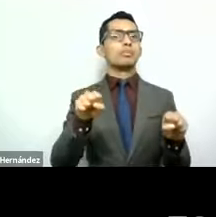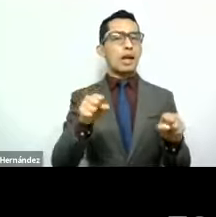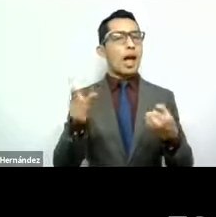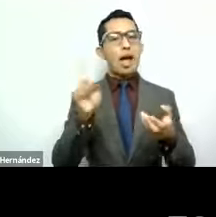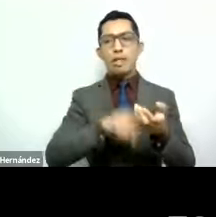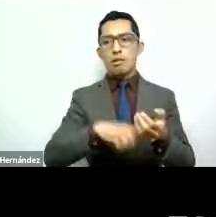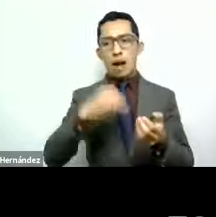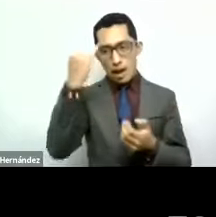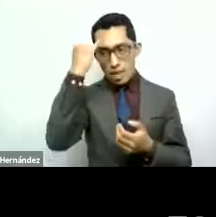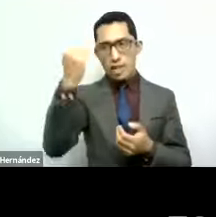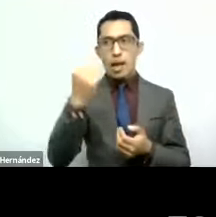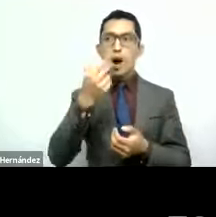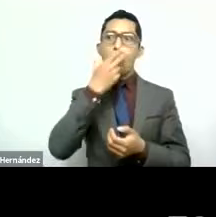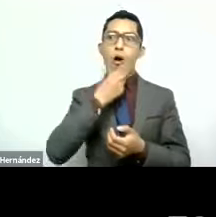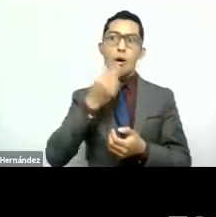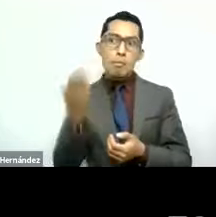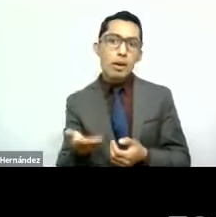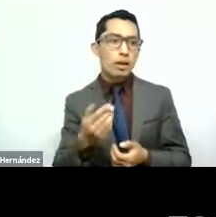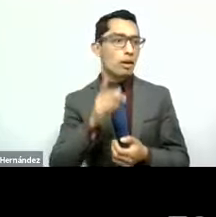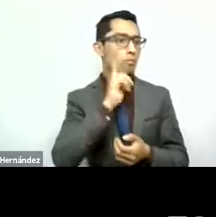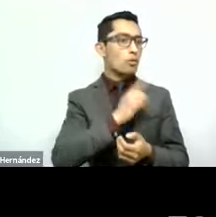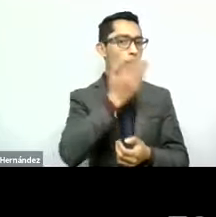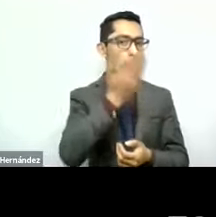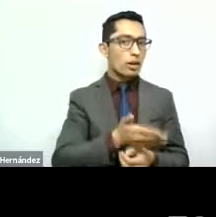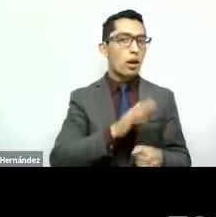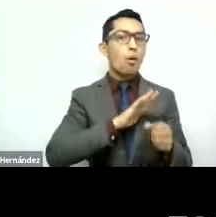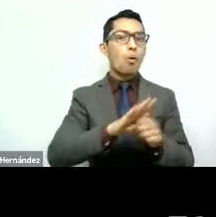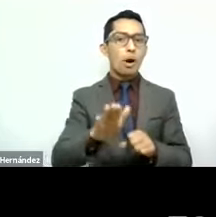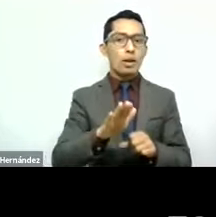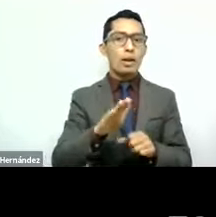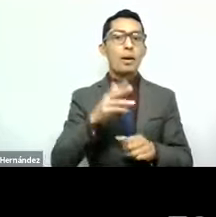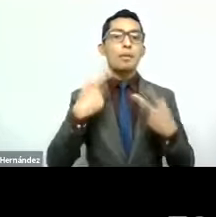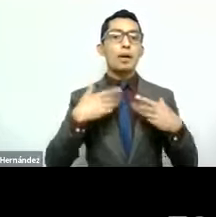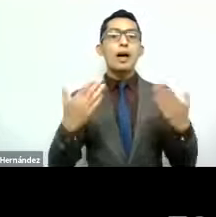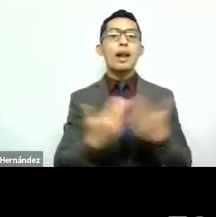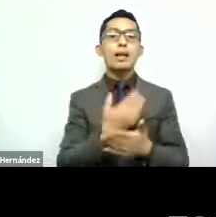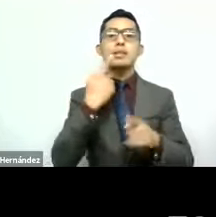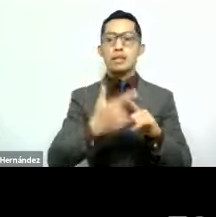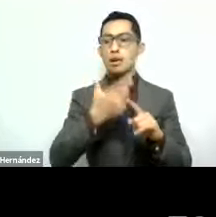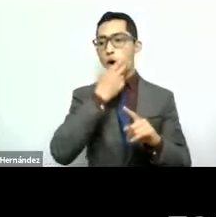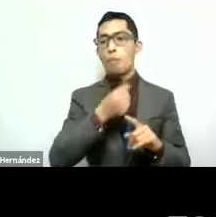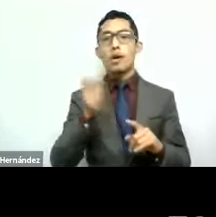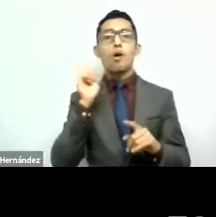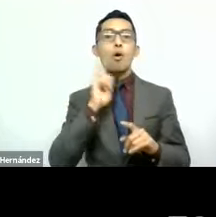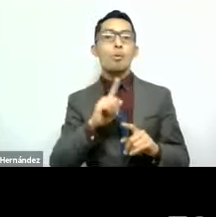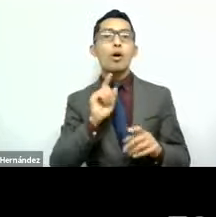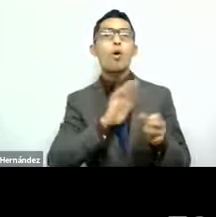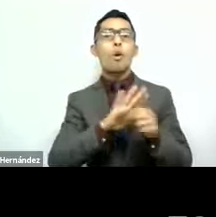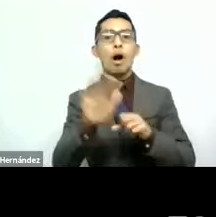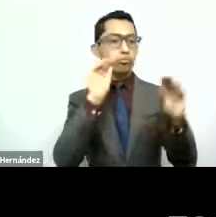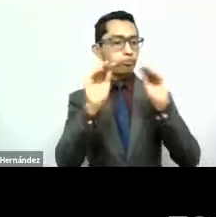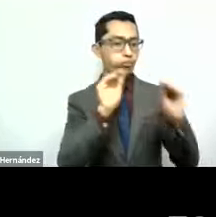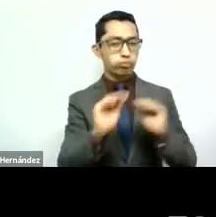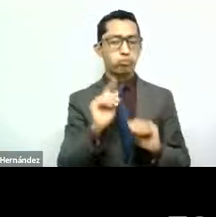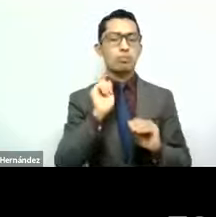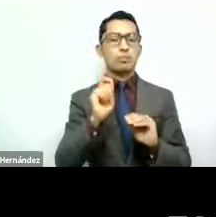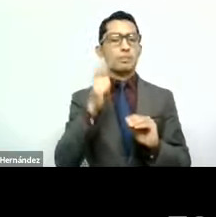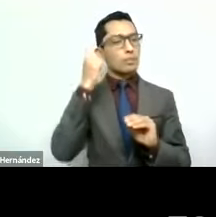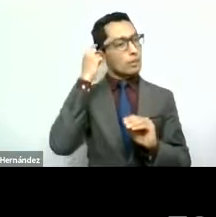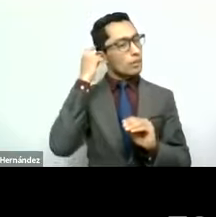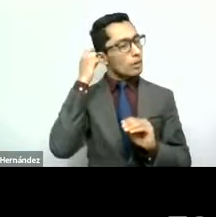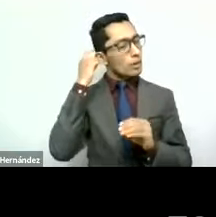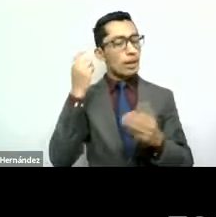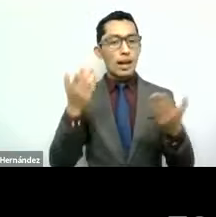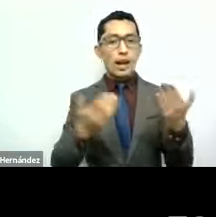de género nos llevan a pensar en la persona que habrá de nacer. Y entonces a veces desde antes de nacer tenemos